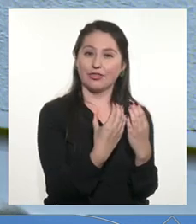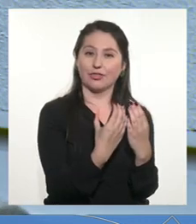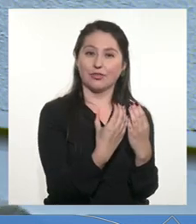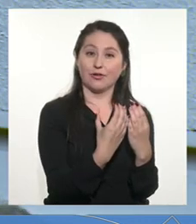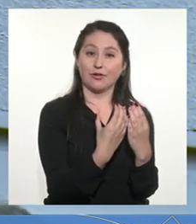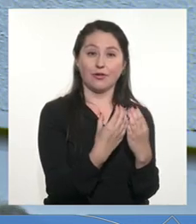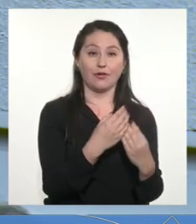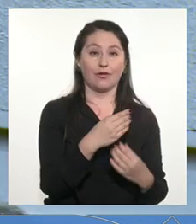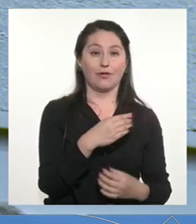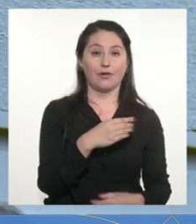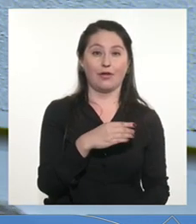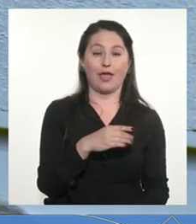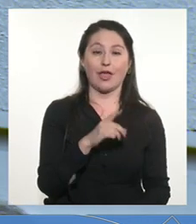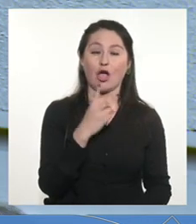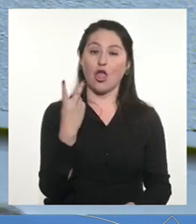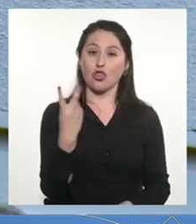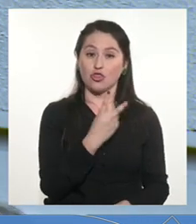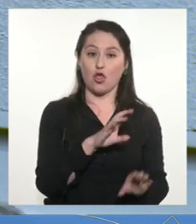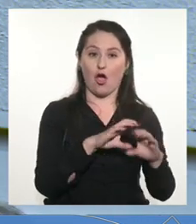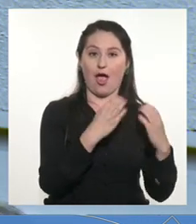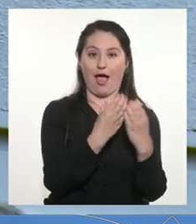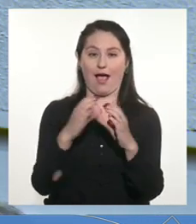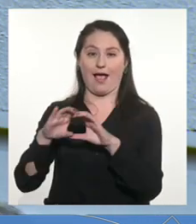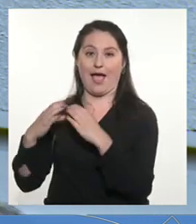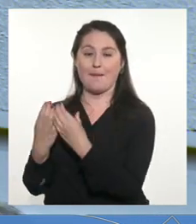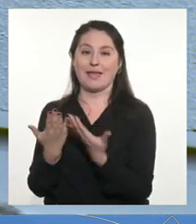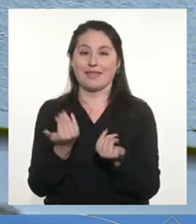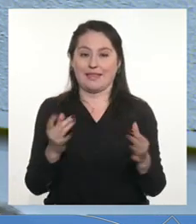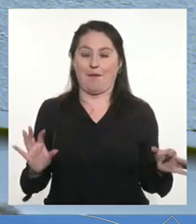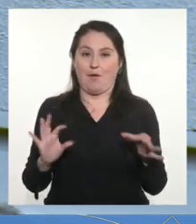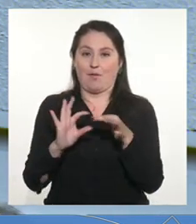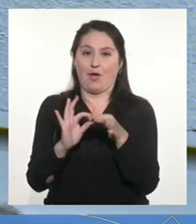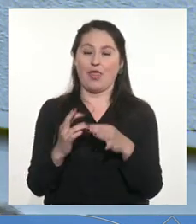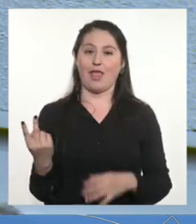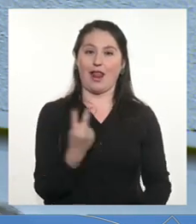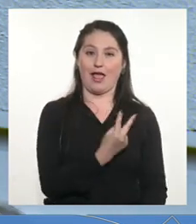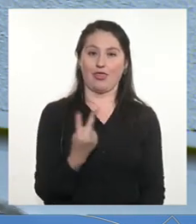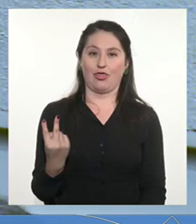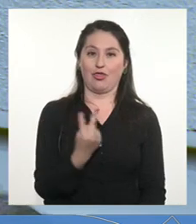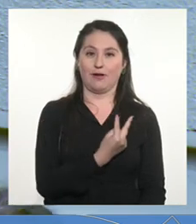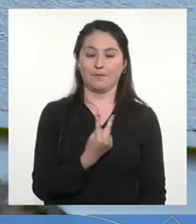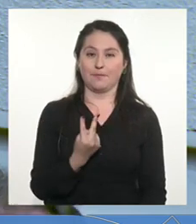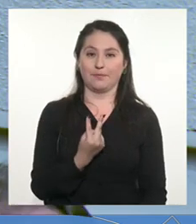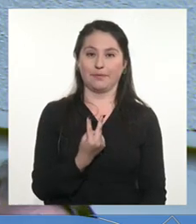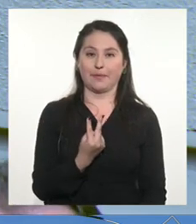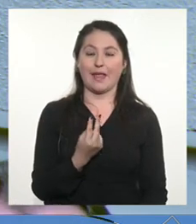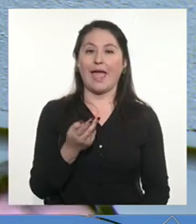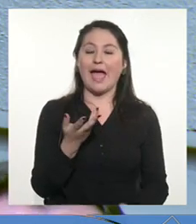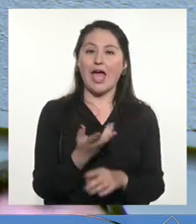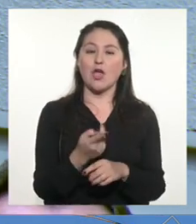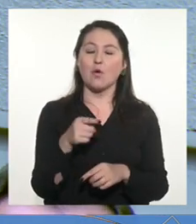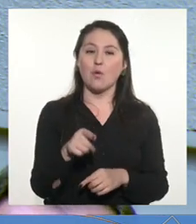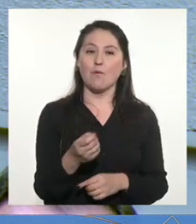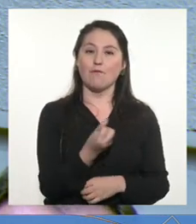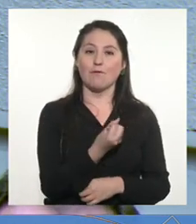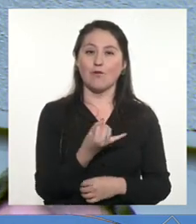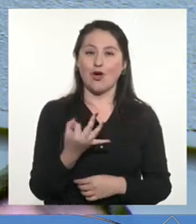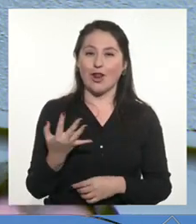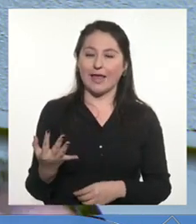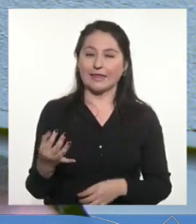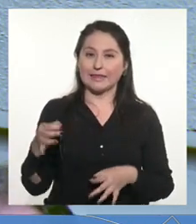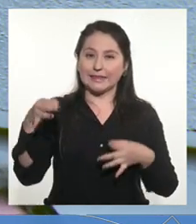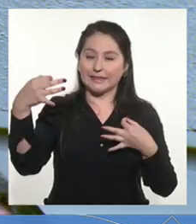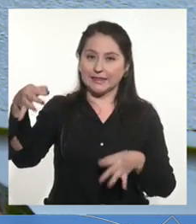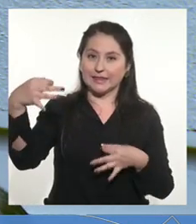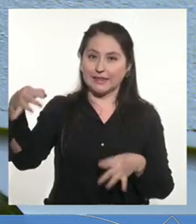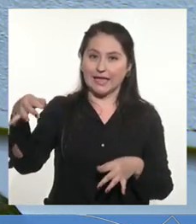presencia de ambas cámaras y en tal sentido quiero destacar un boletín que habla del perfeccionamiento de esta